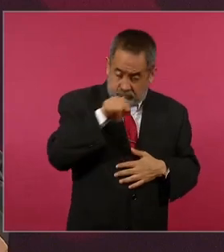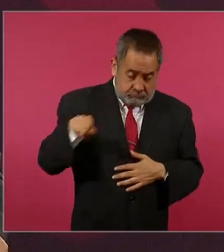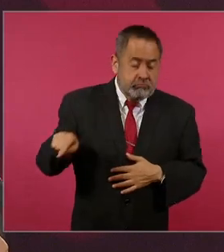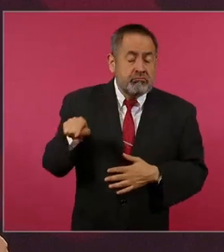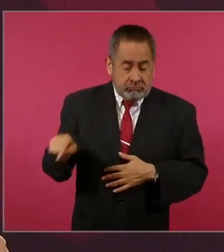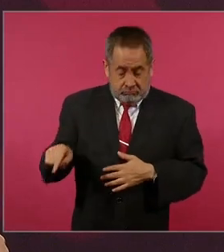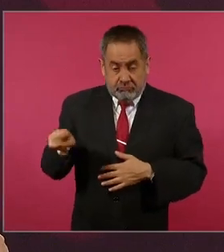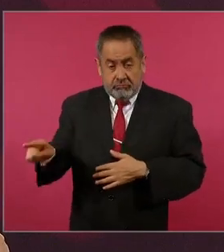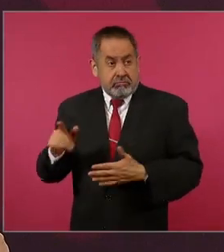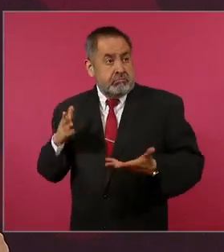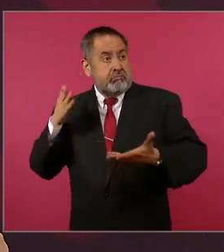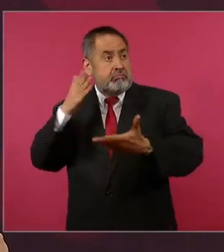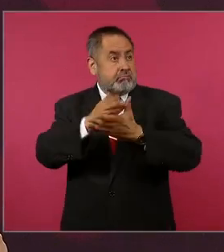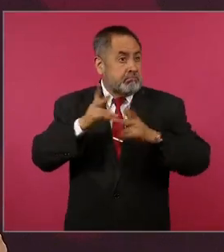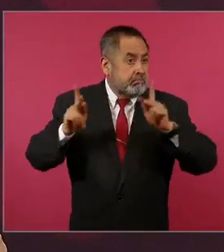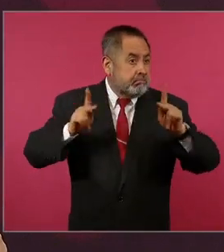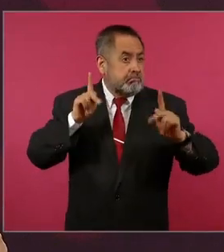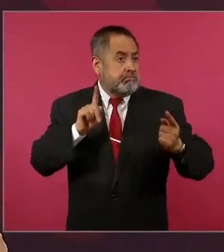visitó